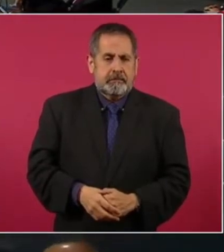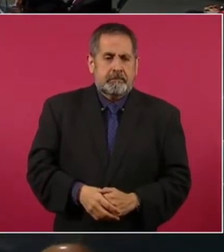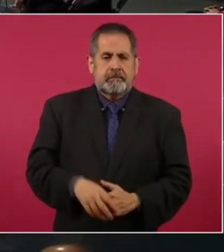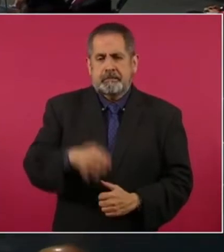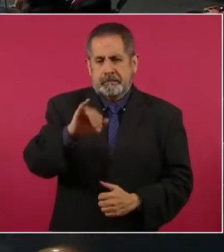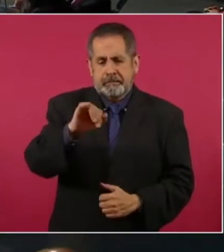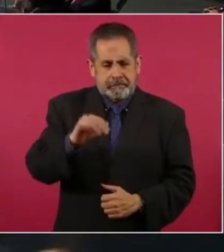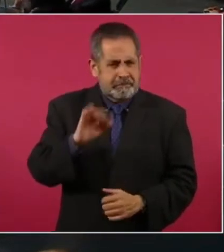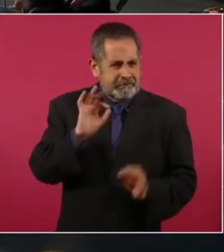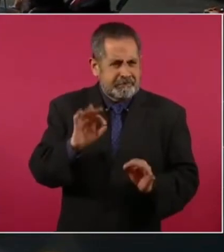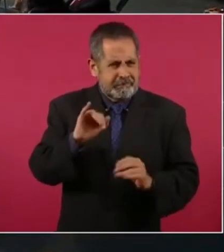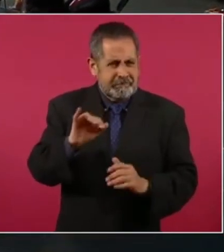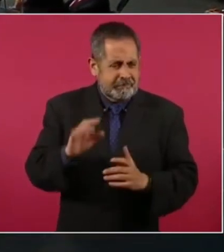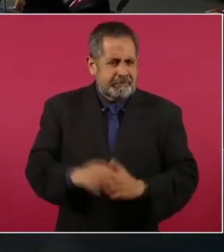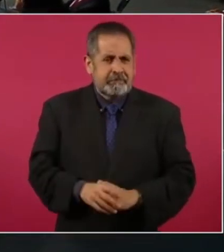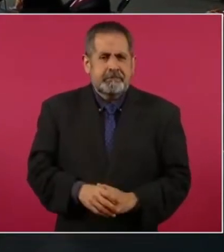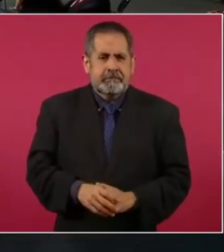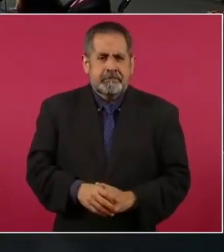Sí, por ejemplo.